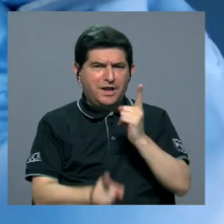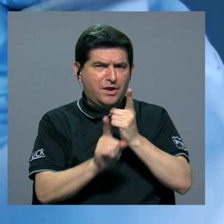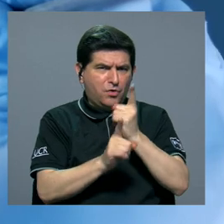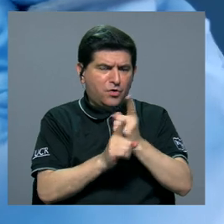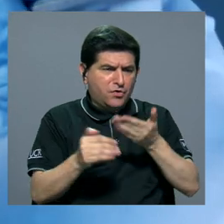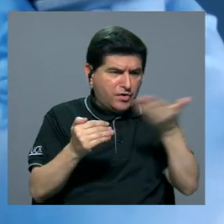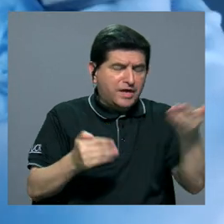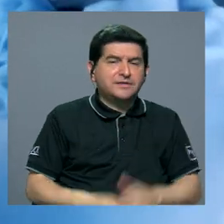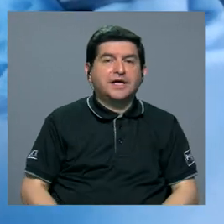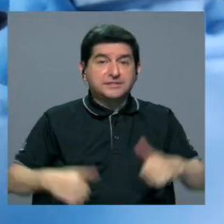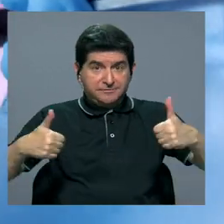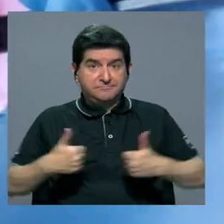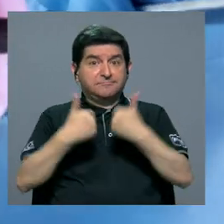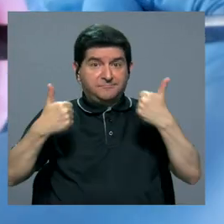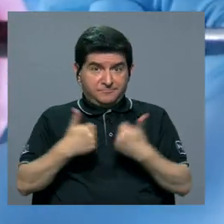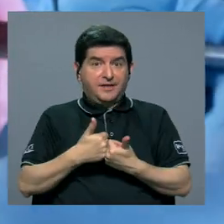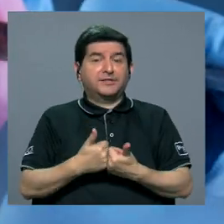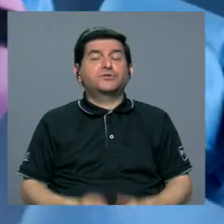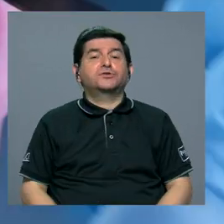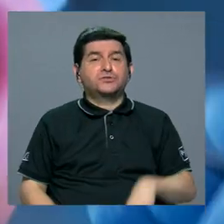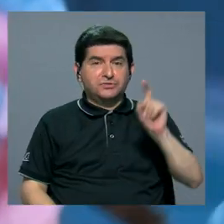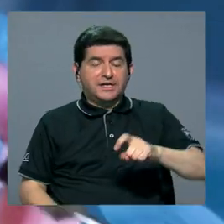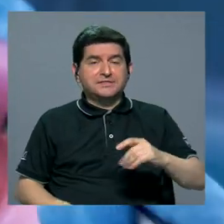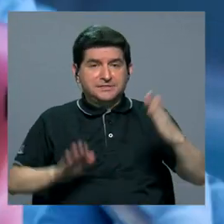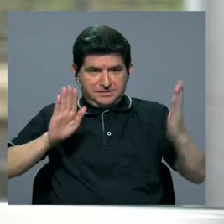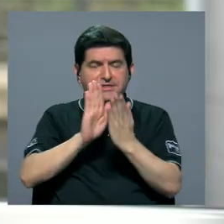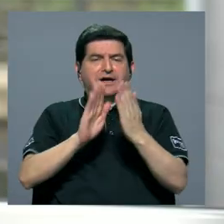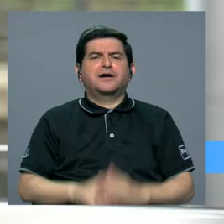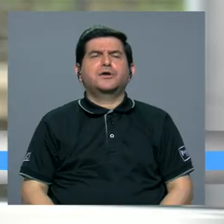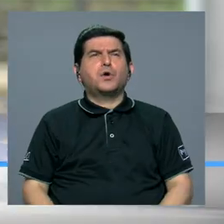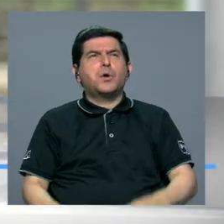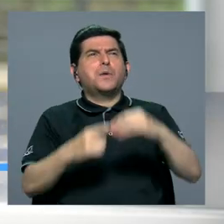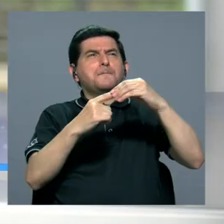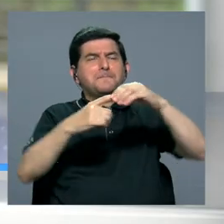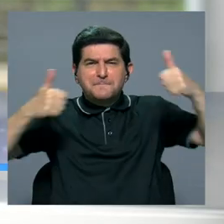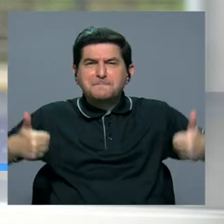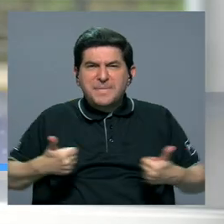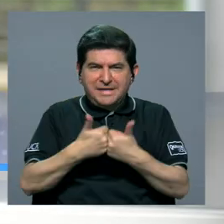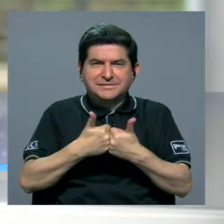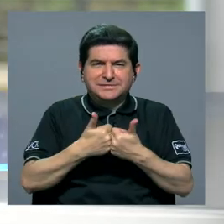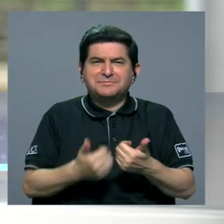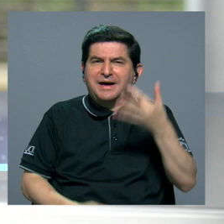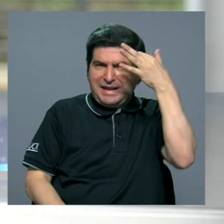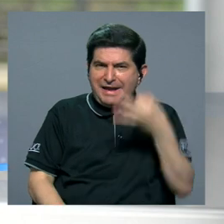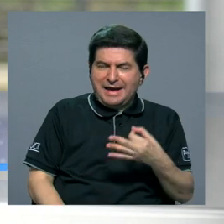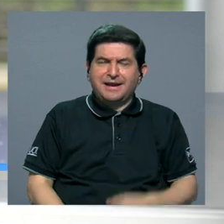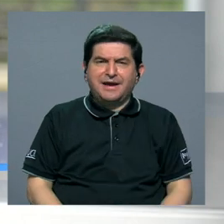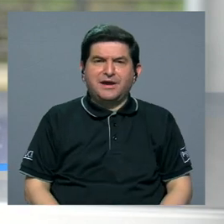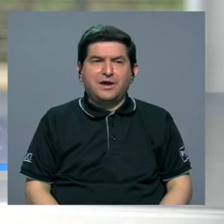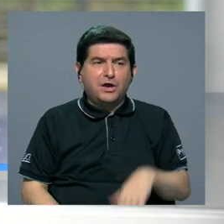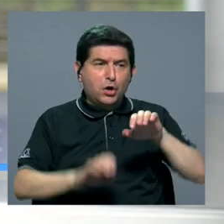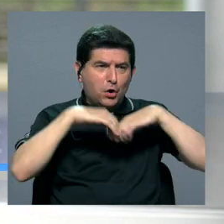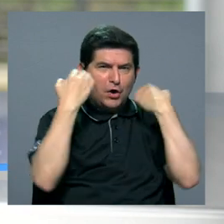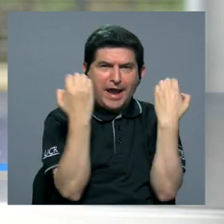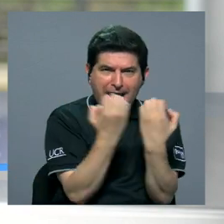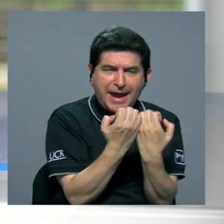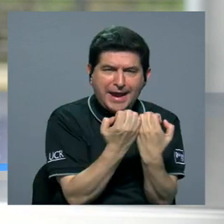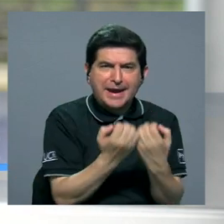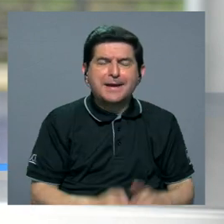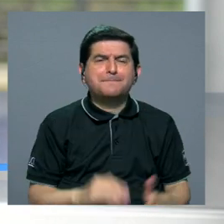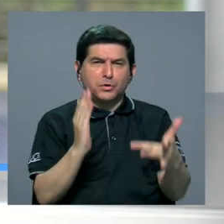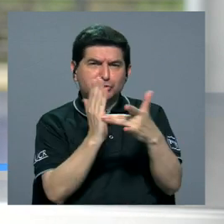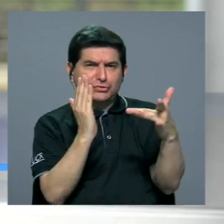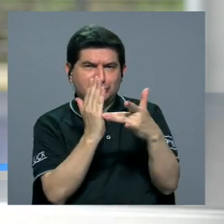habido aciertos, hay retos que superar. Creo que uno de los mayores retos sería adquirir esos